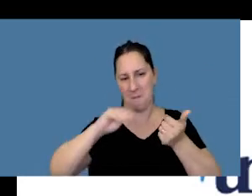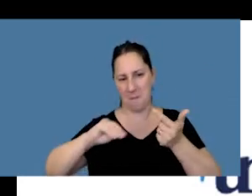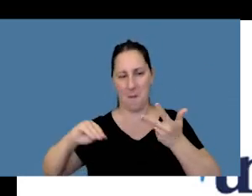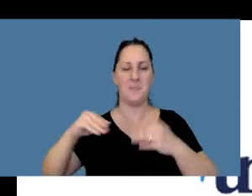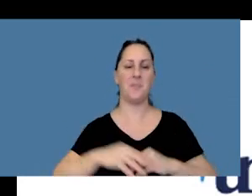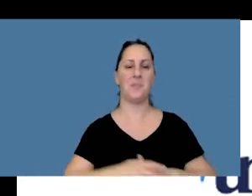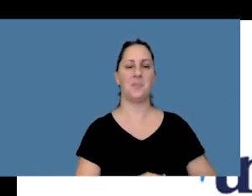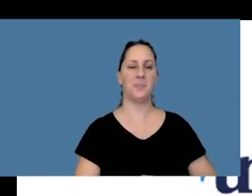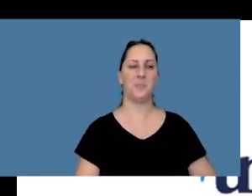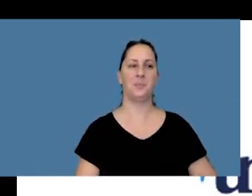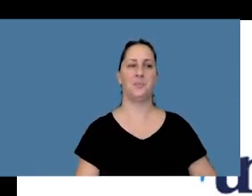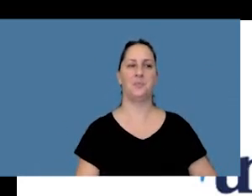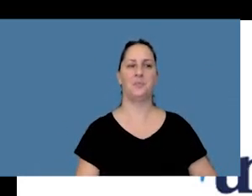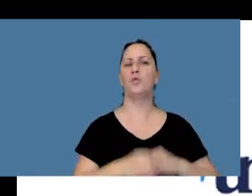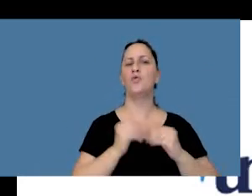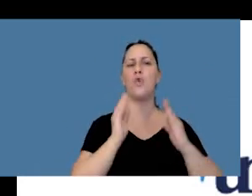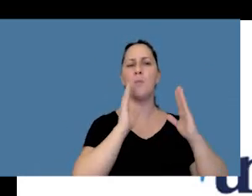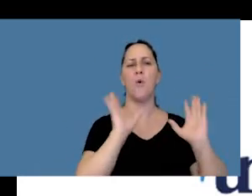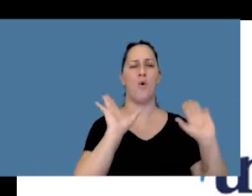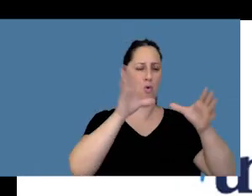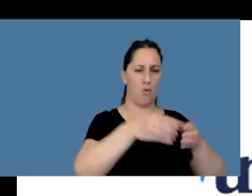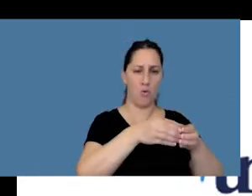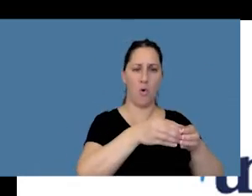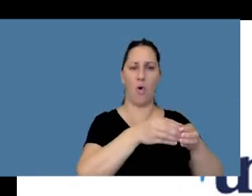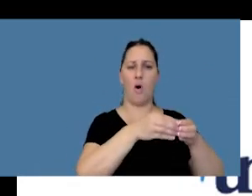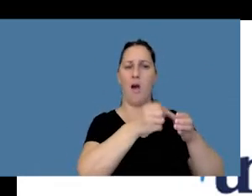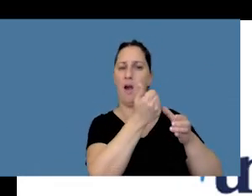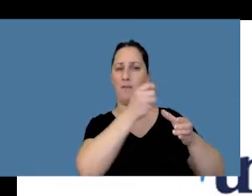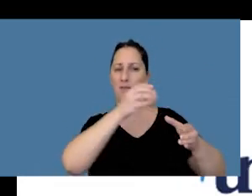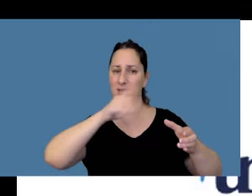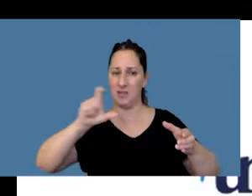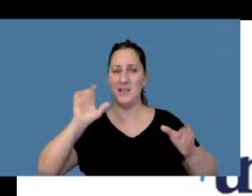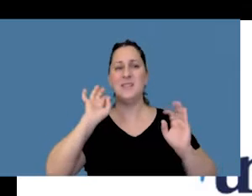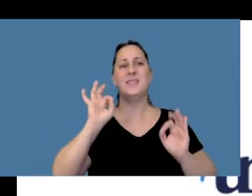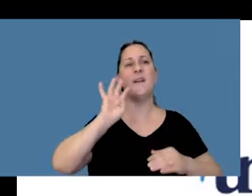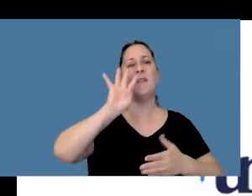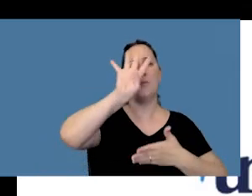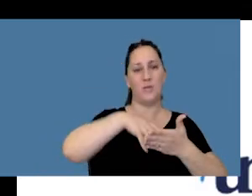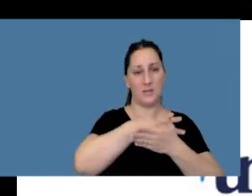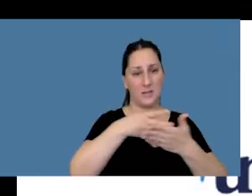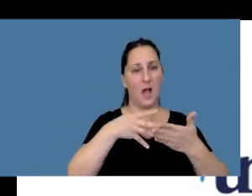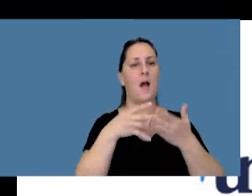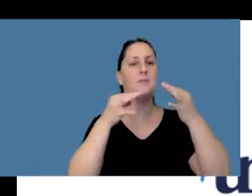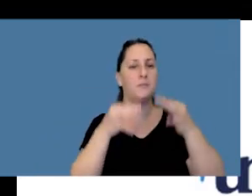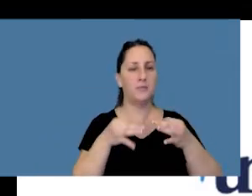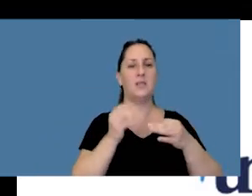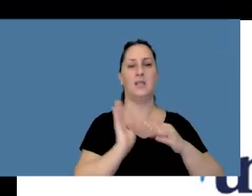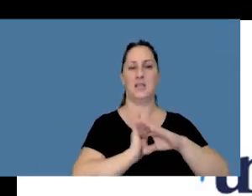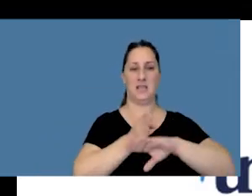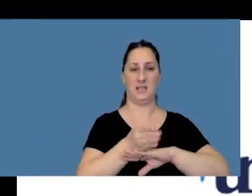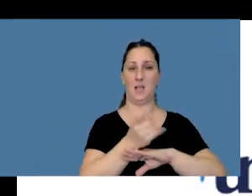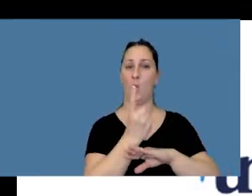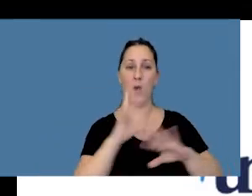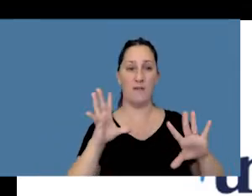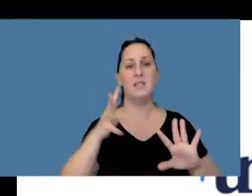se, digamos, categoriza o recategoriza? Porque la tabla obviamente sabemos que no está escrita en sangre, ingresamos una vez, y cada